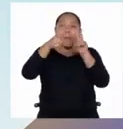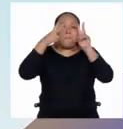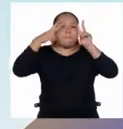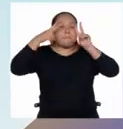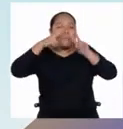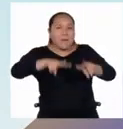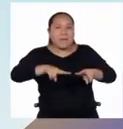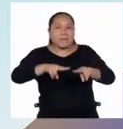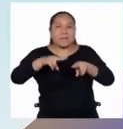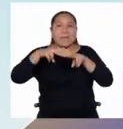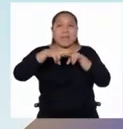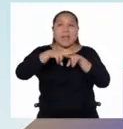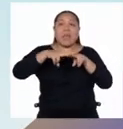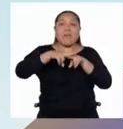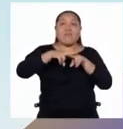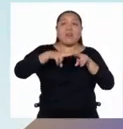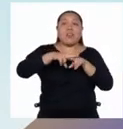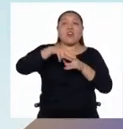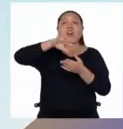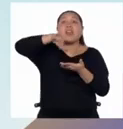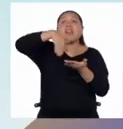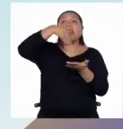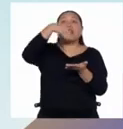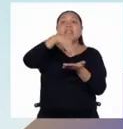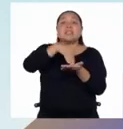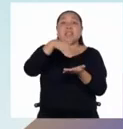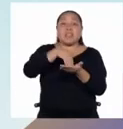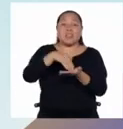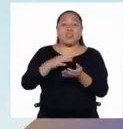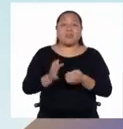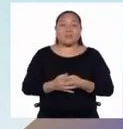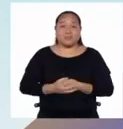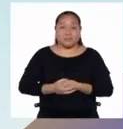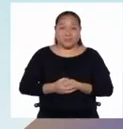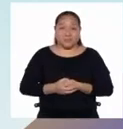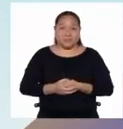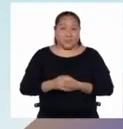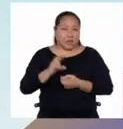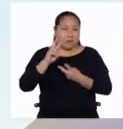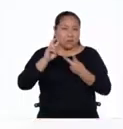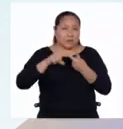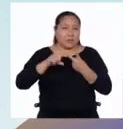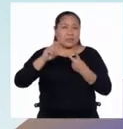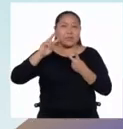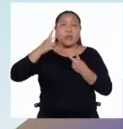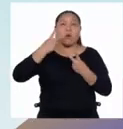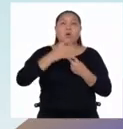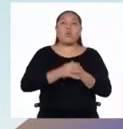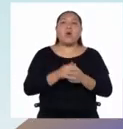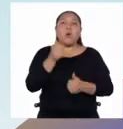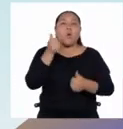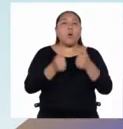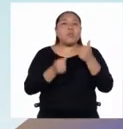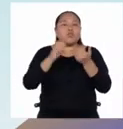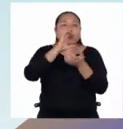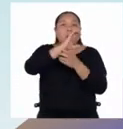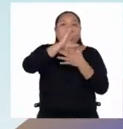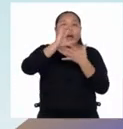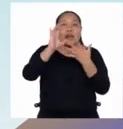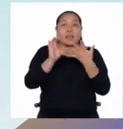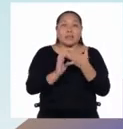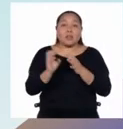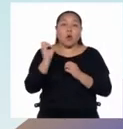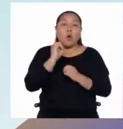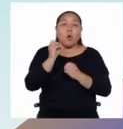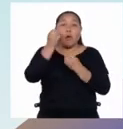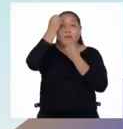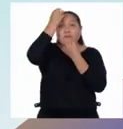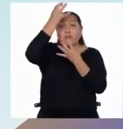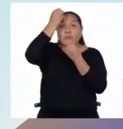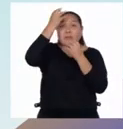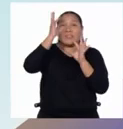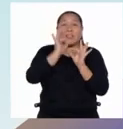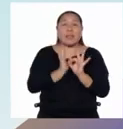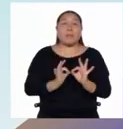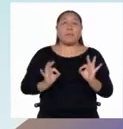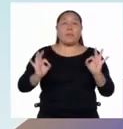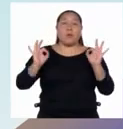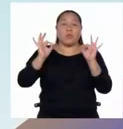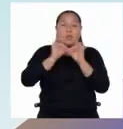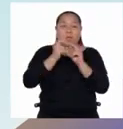el ferrocarril central? Segunda, ¿qué característica o información